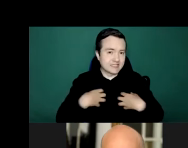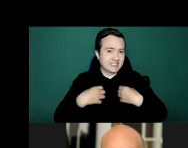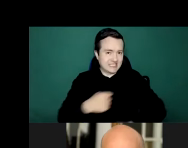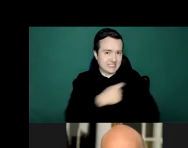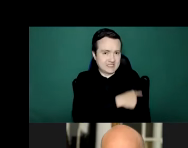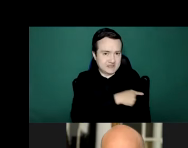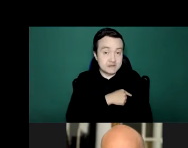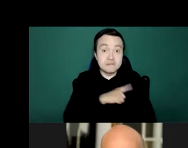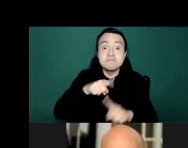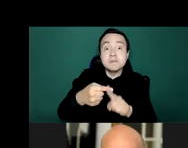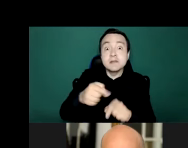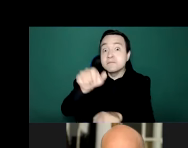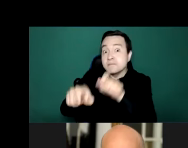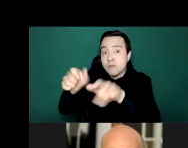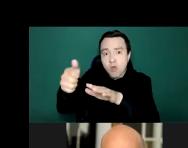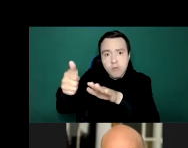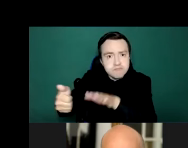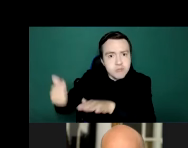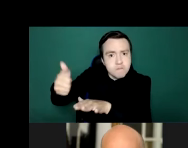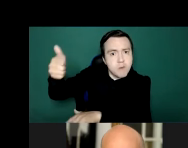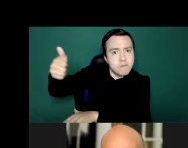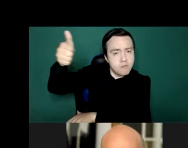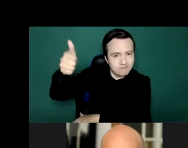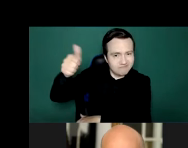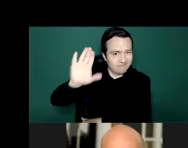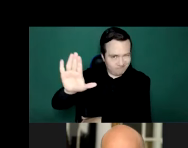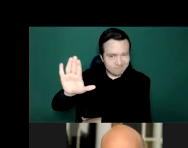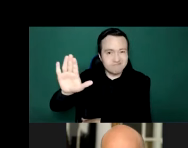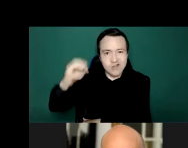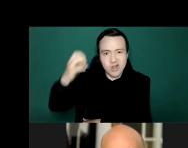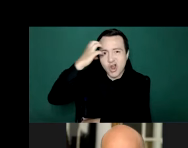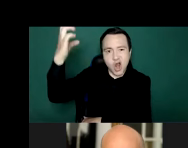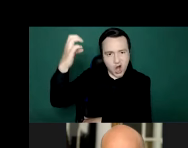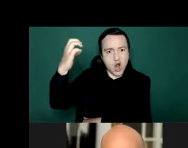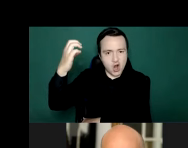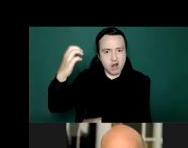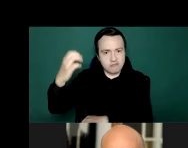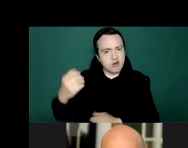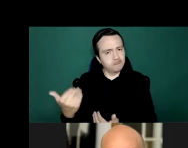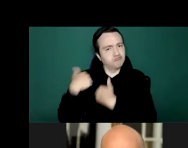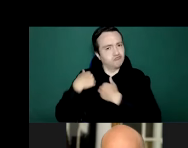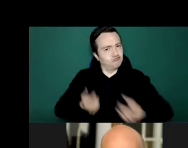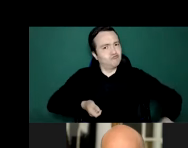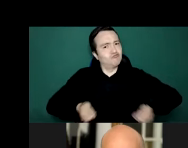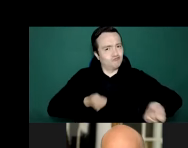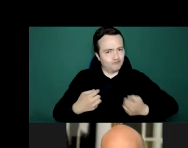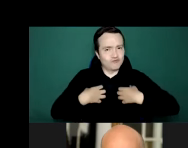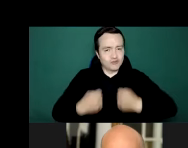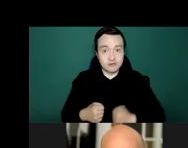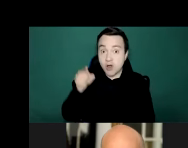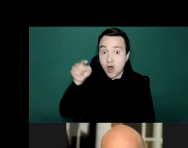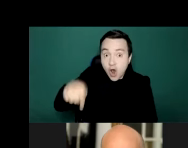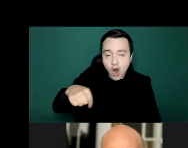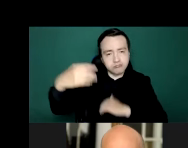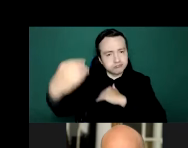nacional que están con nosotros esta mañana por tomarse el tiempo de participar en esta